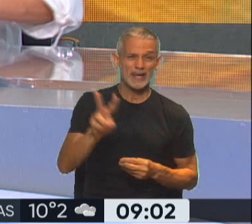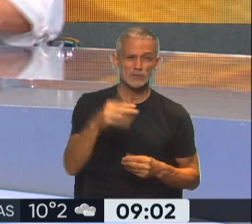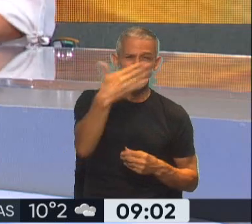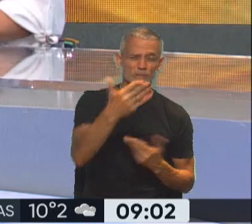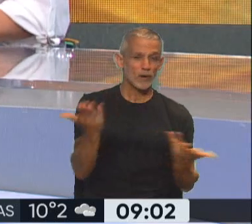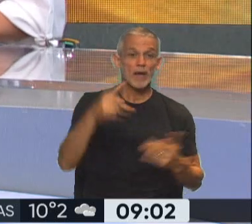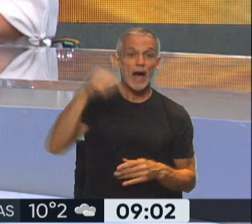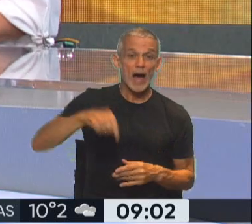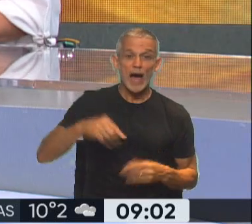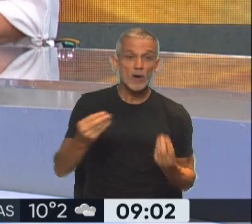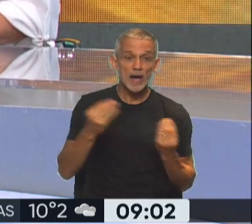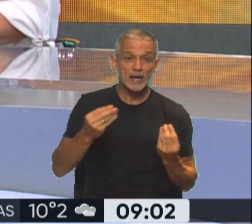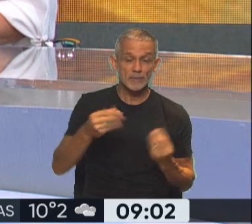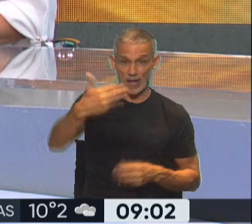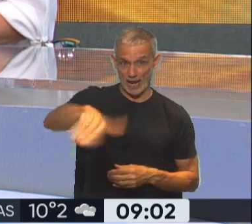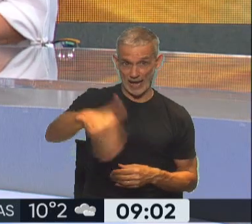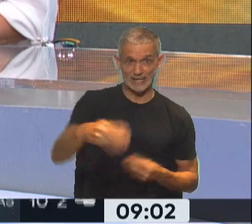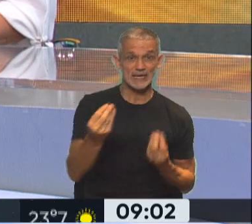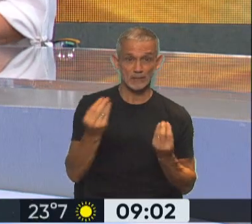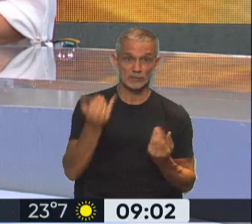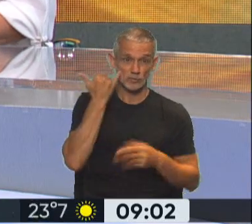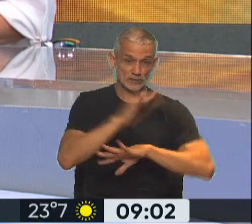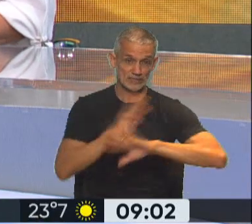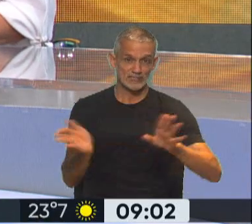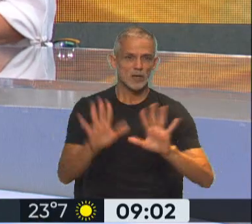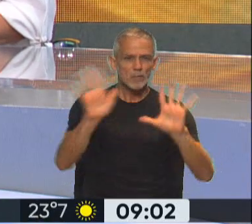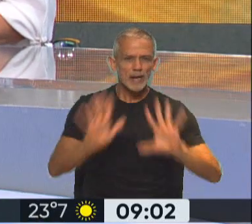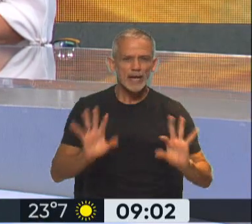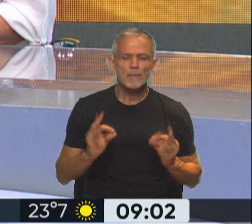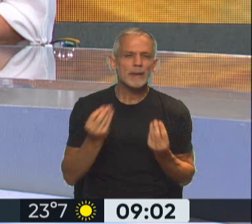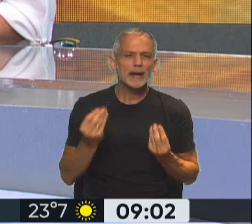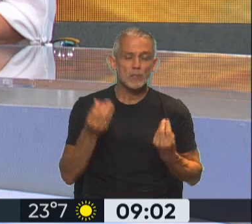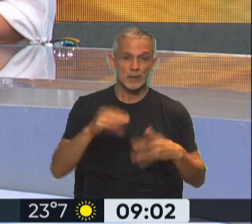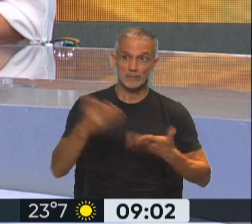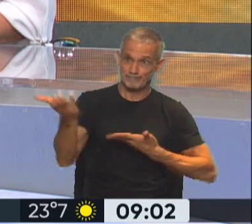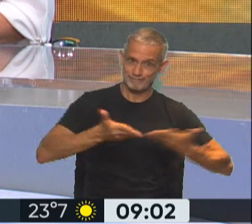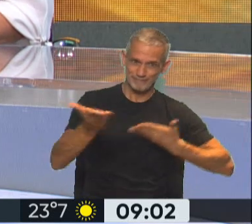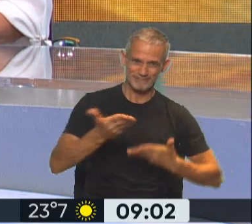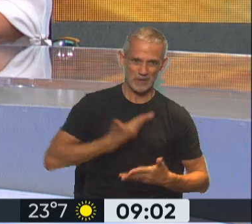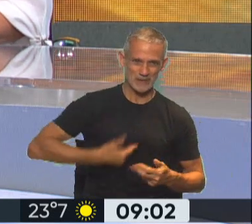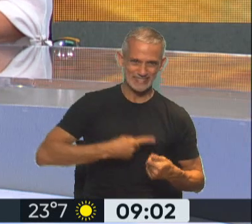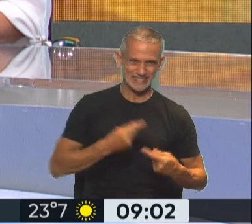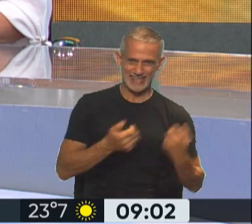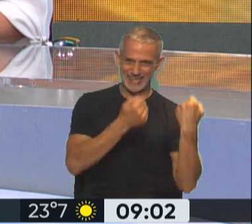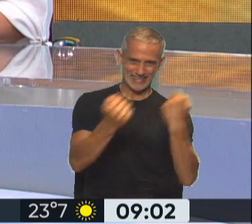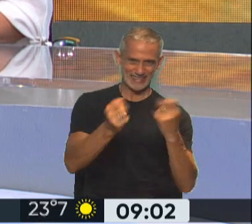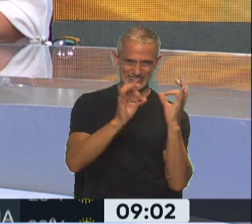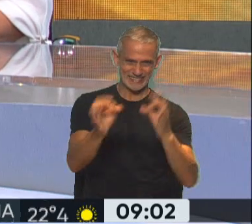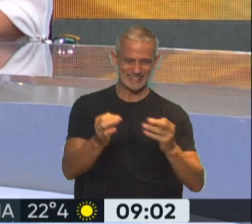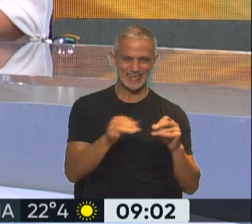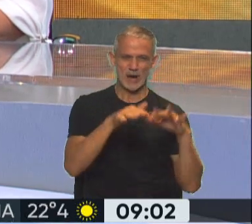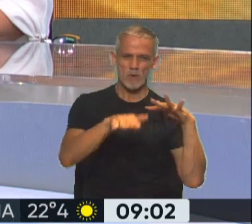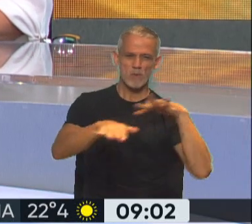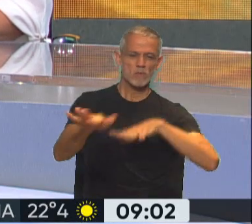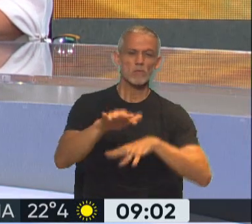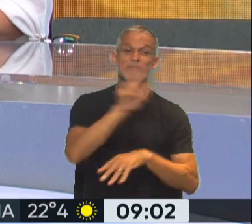vamos ya mismo a la calle porque ya está todo preparado para empezar a recibir a los presidentes y a los representantes de los